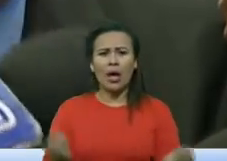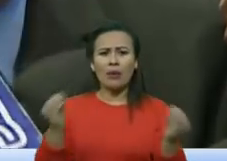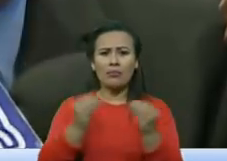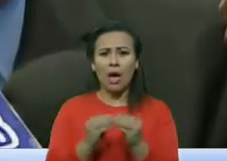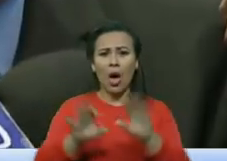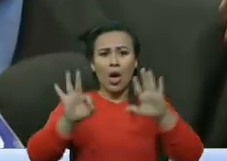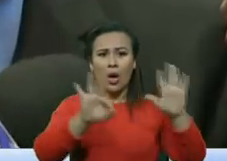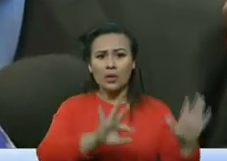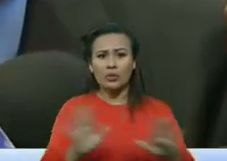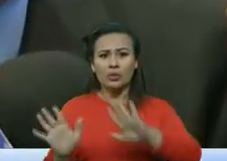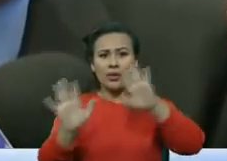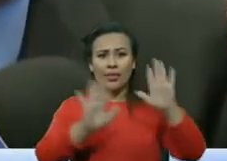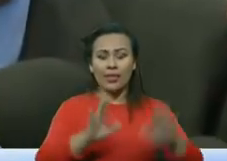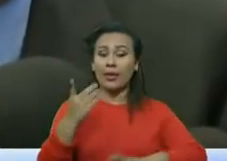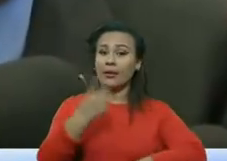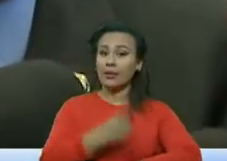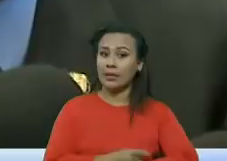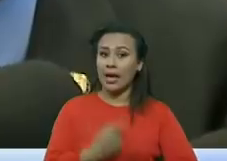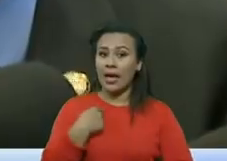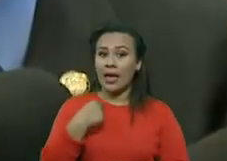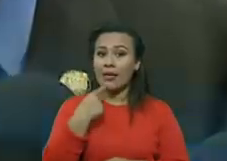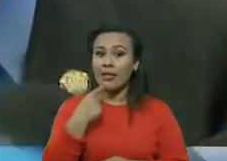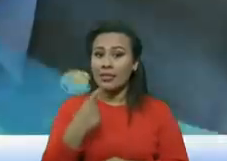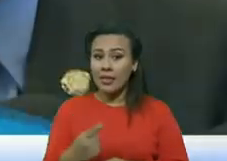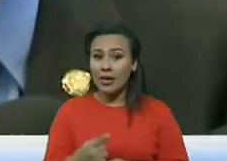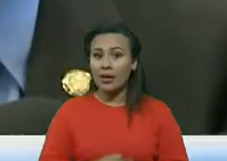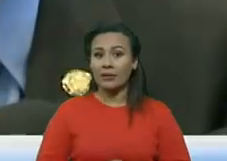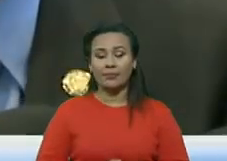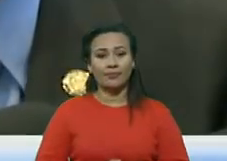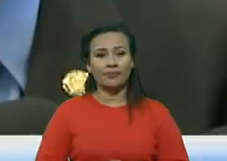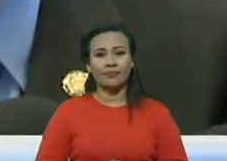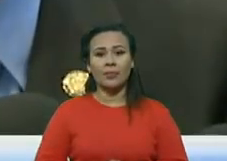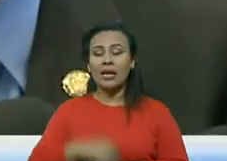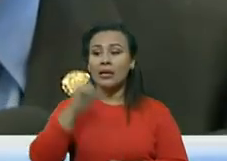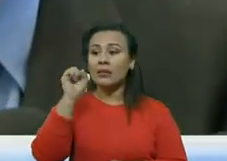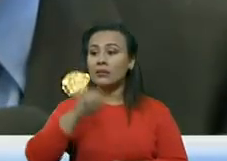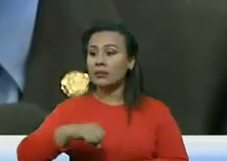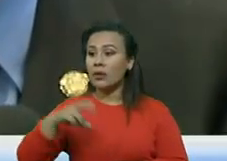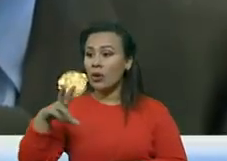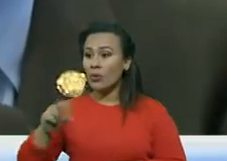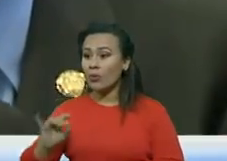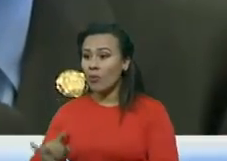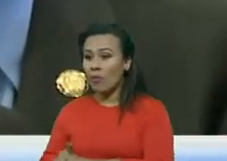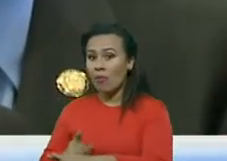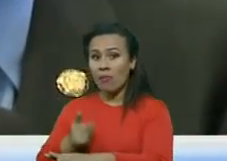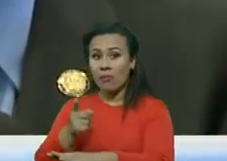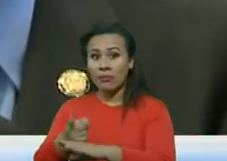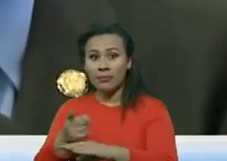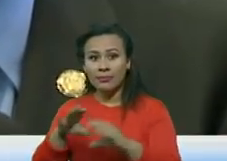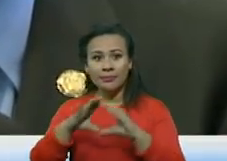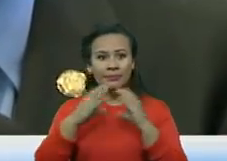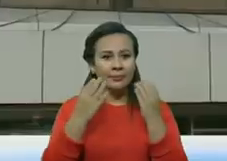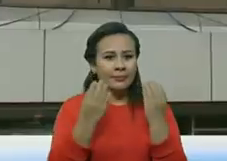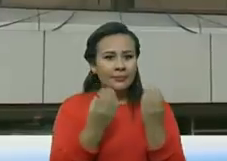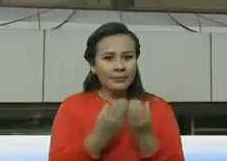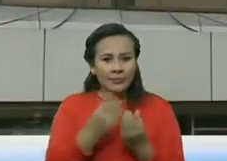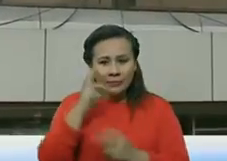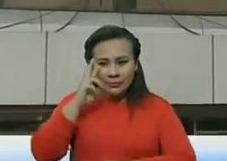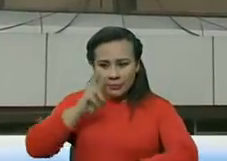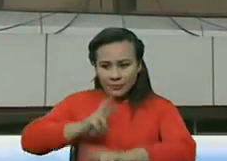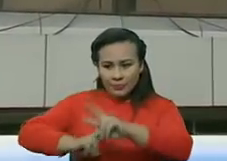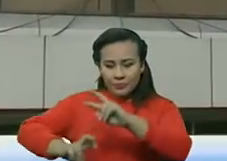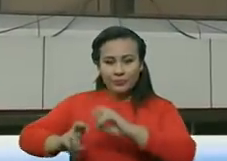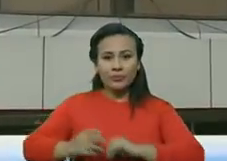de 8 o 10 días, dictamine para que se pueda activar el juicio en la Comisión de Fiscalización. Con